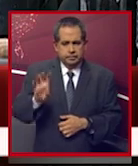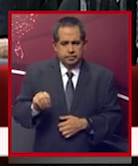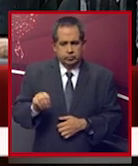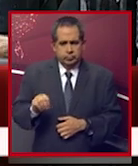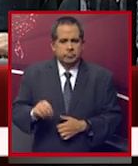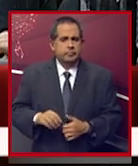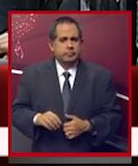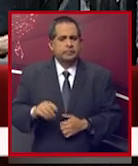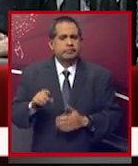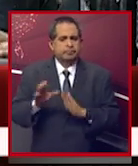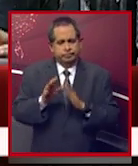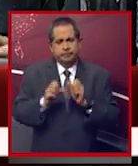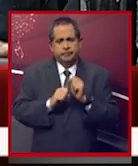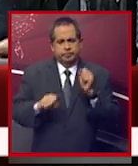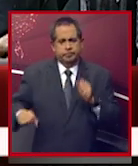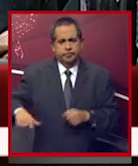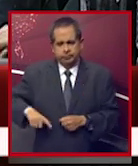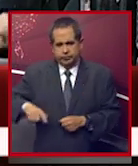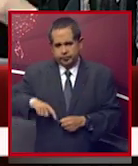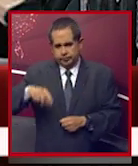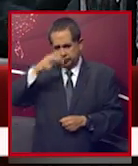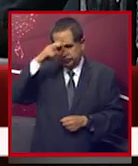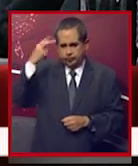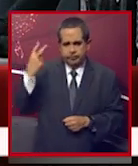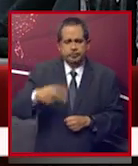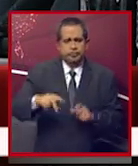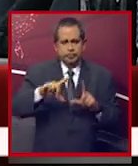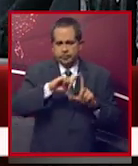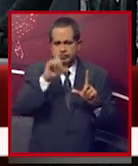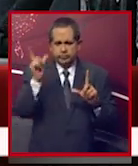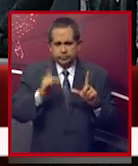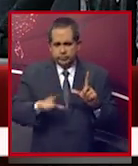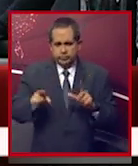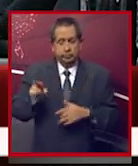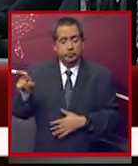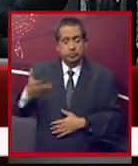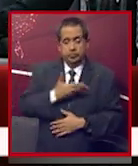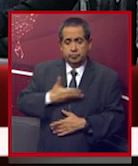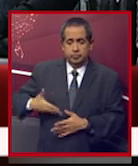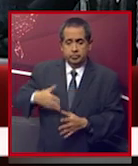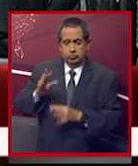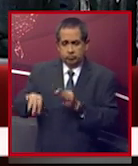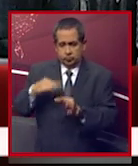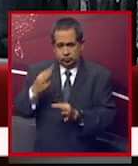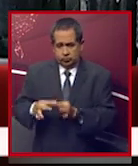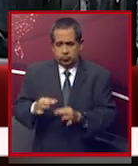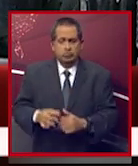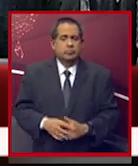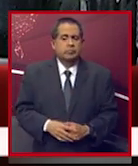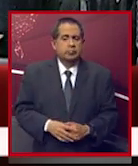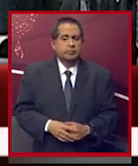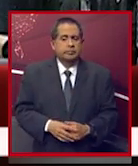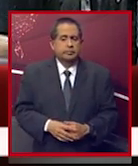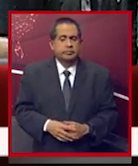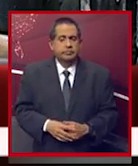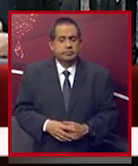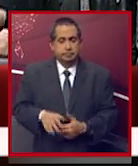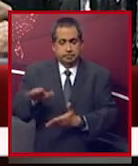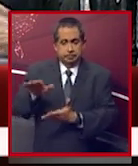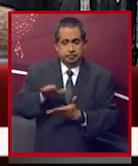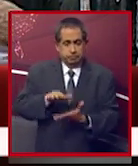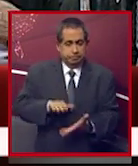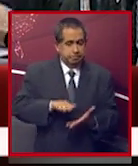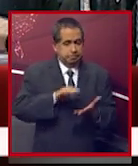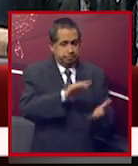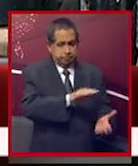69 de la Constitución Política de los Estados Unidos Mexicanos. Túrnese a